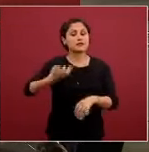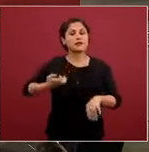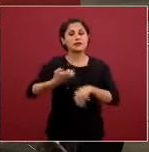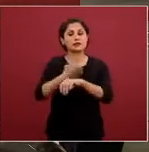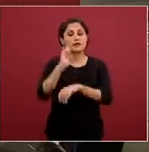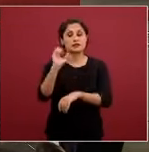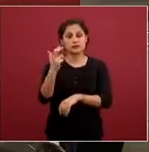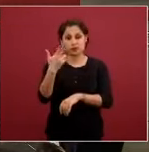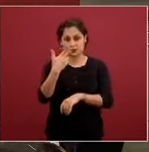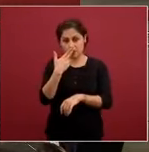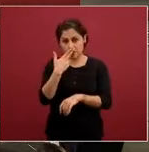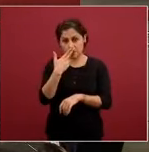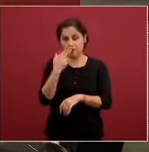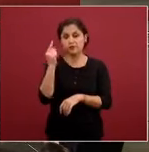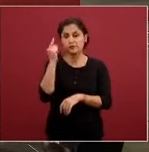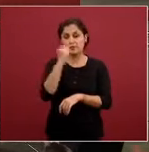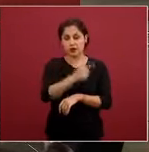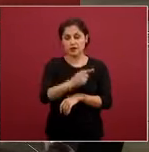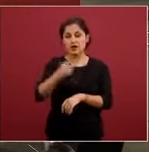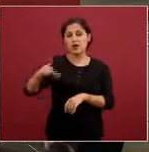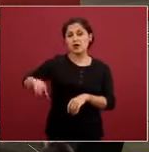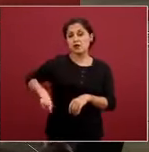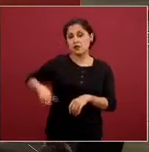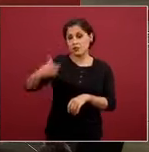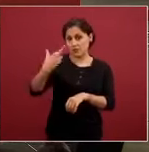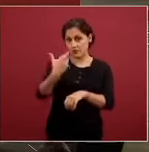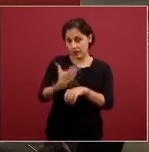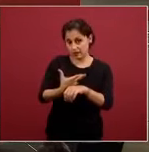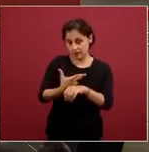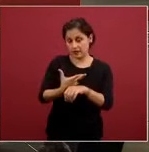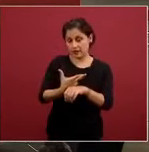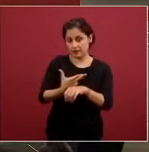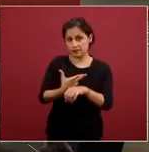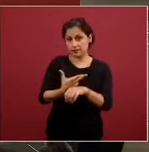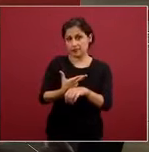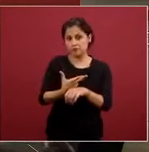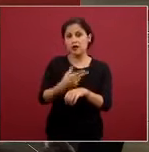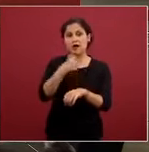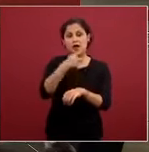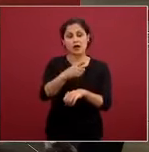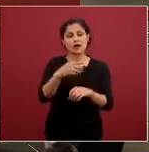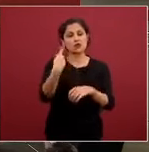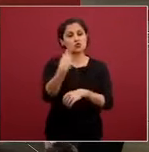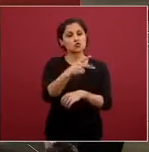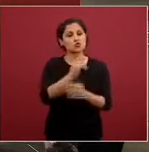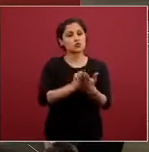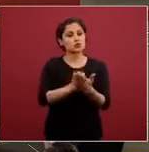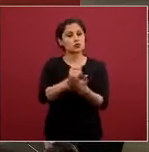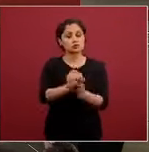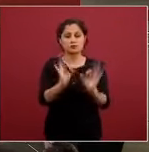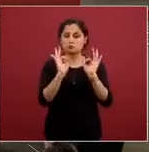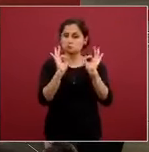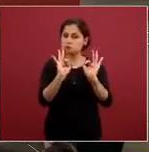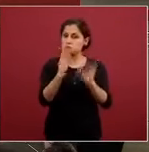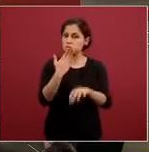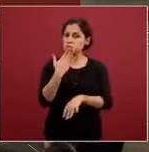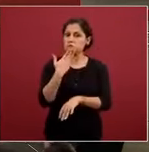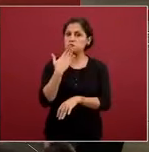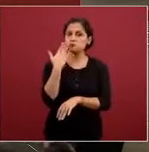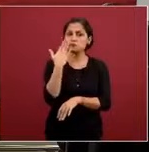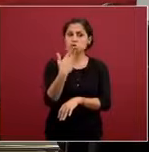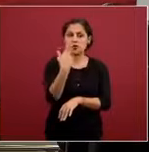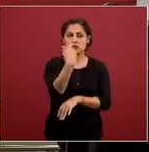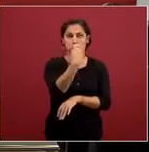Chihuahua, el señor gobernador tuvo a bien tomar una decisión que me parece sumamente estratégica y